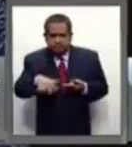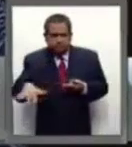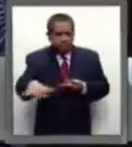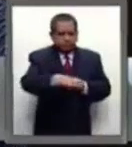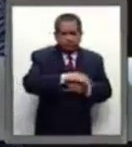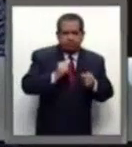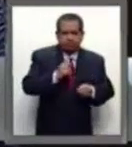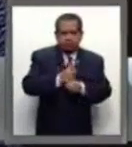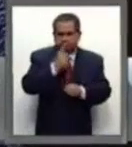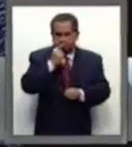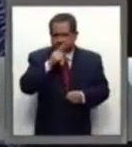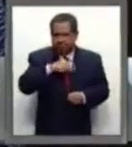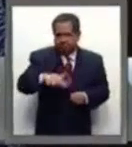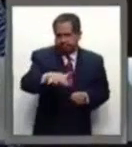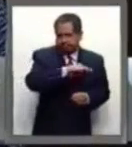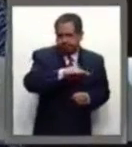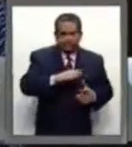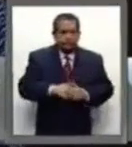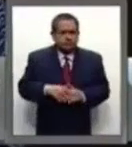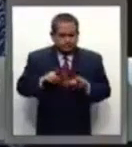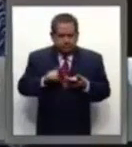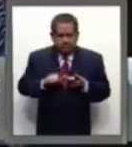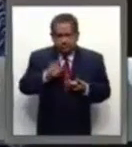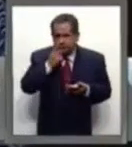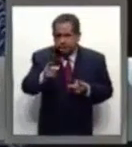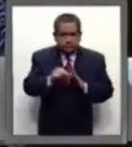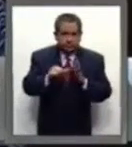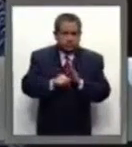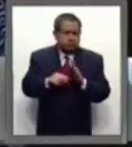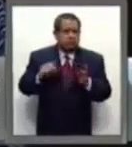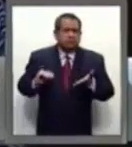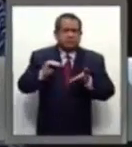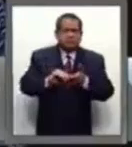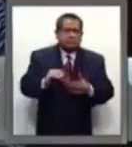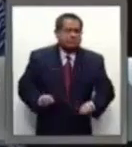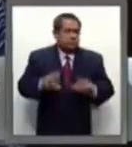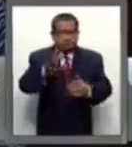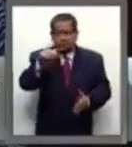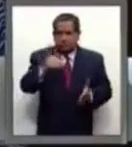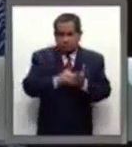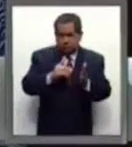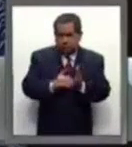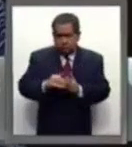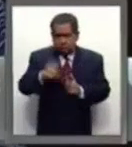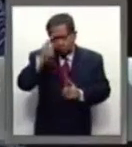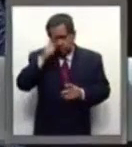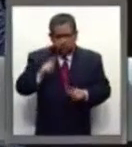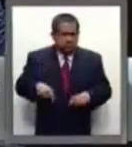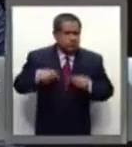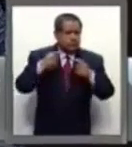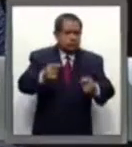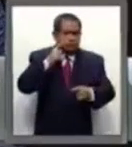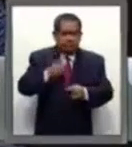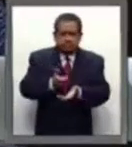pública. La reserva que se presenta establece que en el artículo incluye la cantidad de 5,000 millones de pesos para el otorgamiento